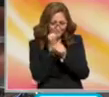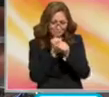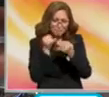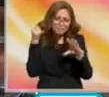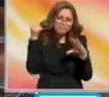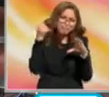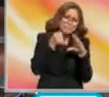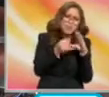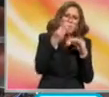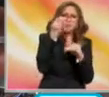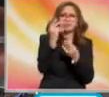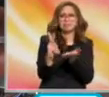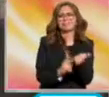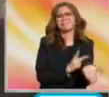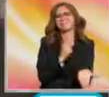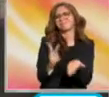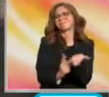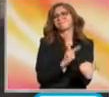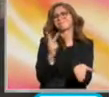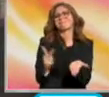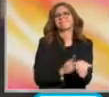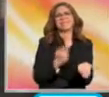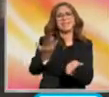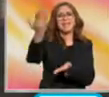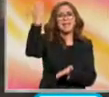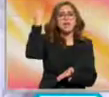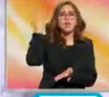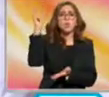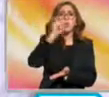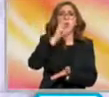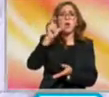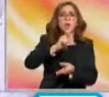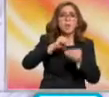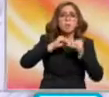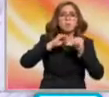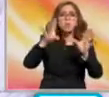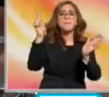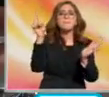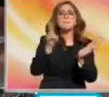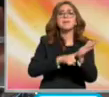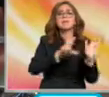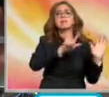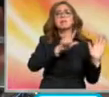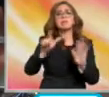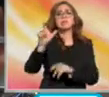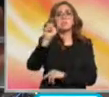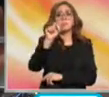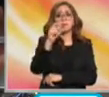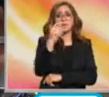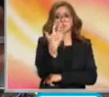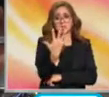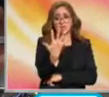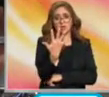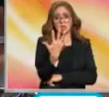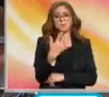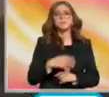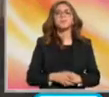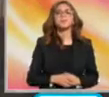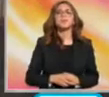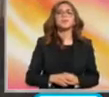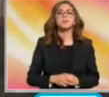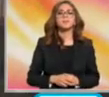desde su exitoso, digamos, momento de publicación en 1725? Bueno, pues les voy a contar una cosa. Lo que pasa es